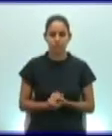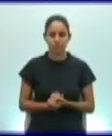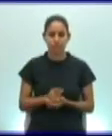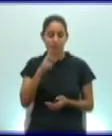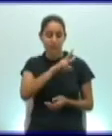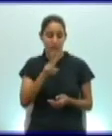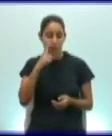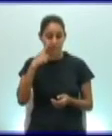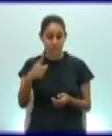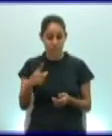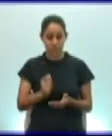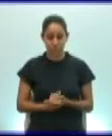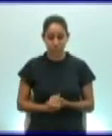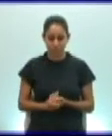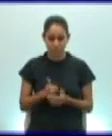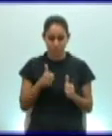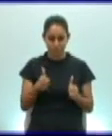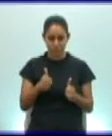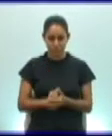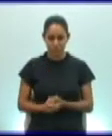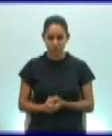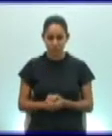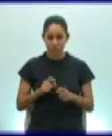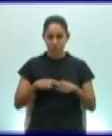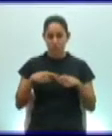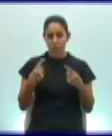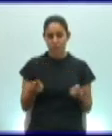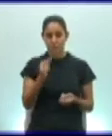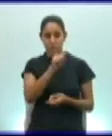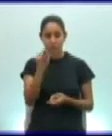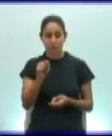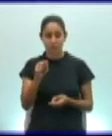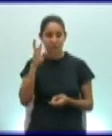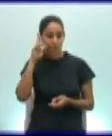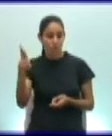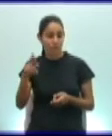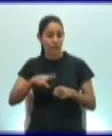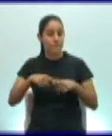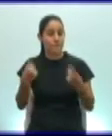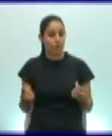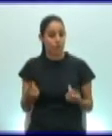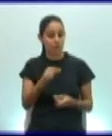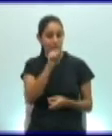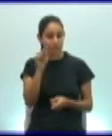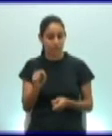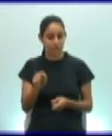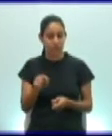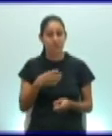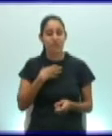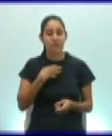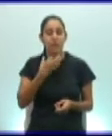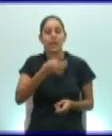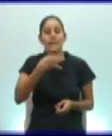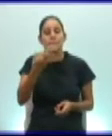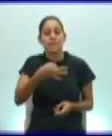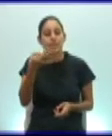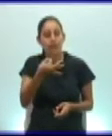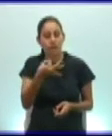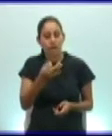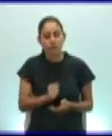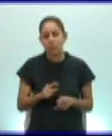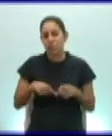bien. ¿Por qué? Recuerden que el por qué es una pregunta donde tengo que dar una explicación. ¿Por qué? Es